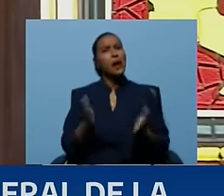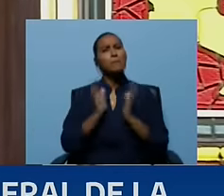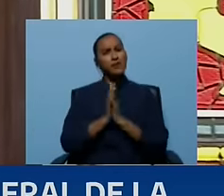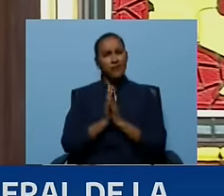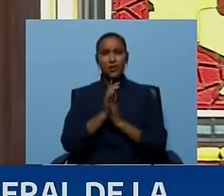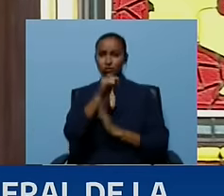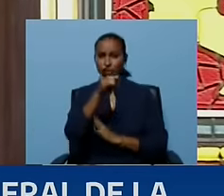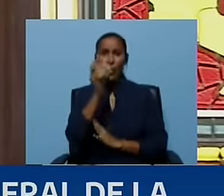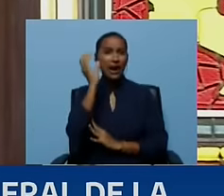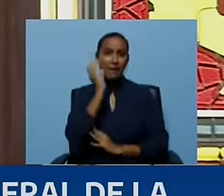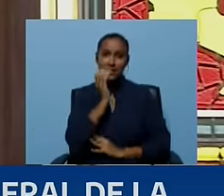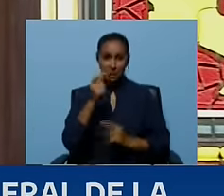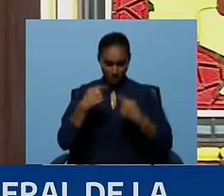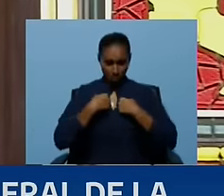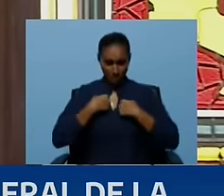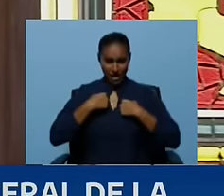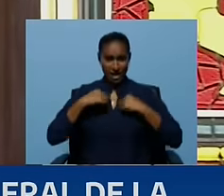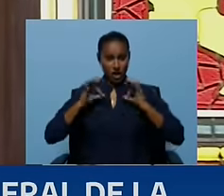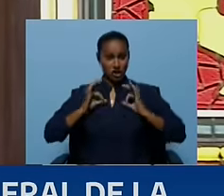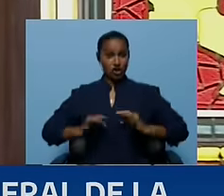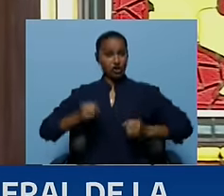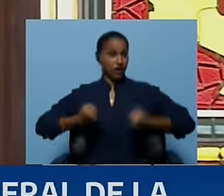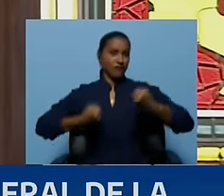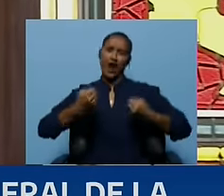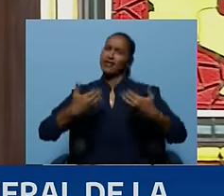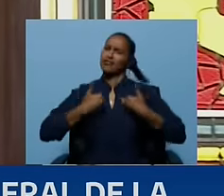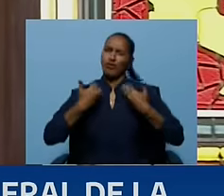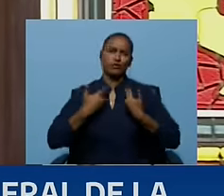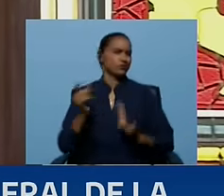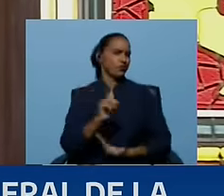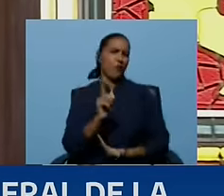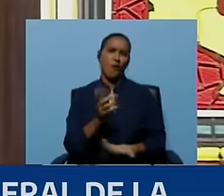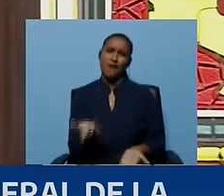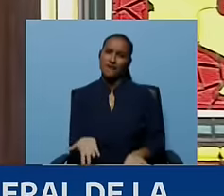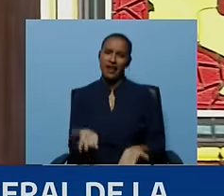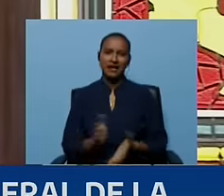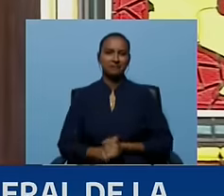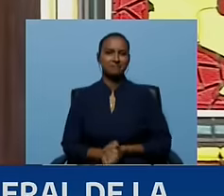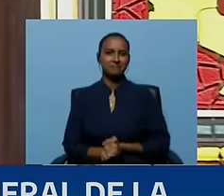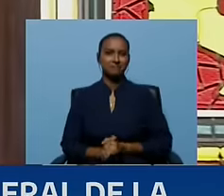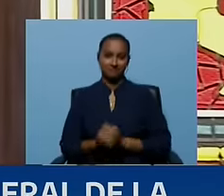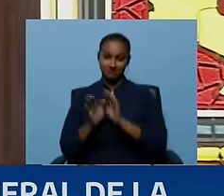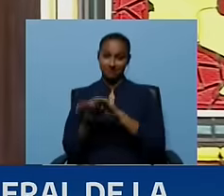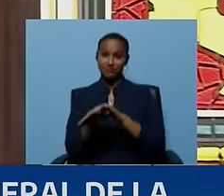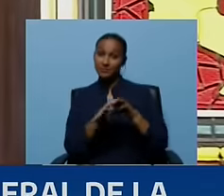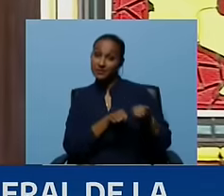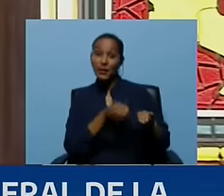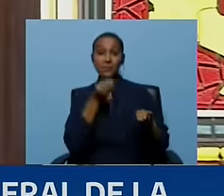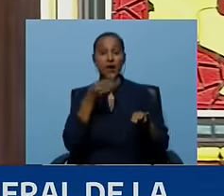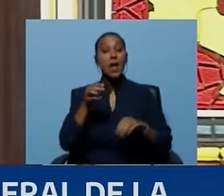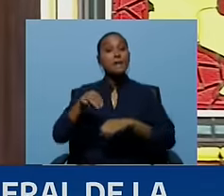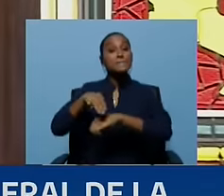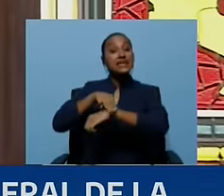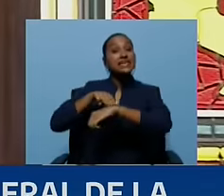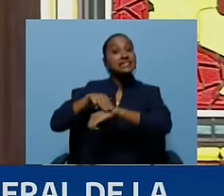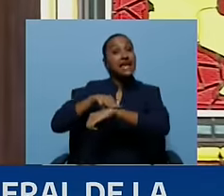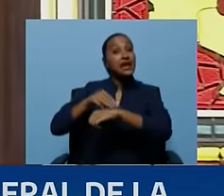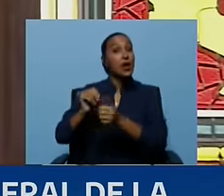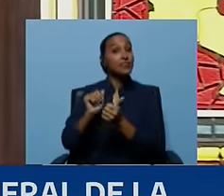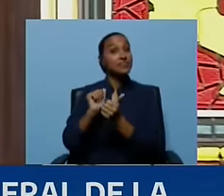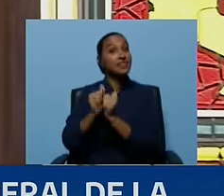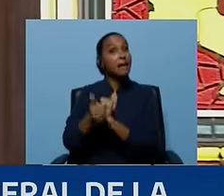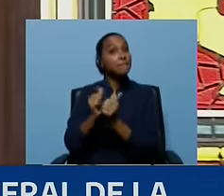este chofer, Caprile. Bueno, igualmente en el Ministerio para el Deporte estoy